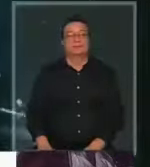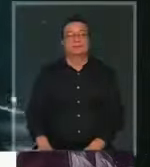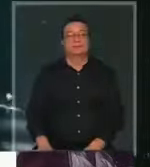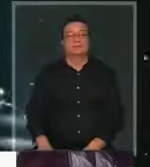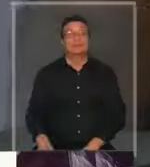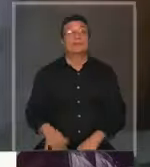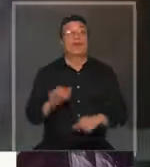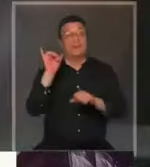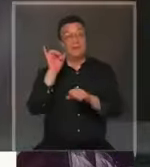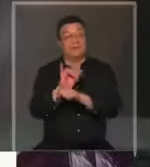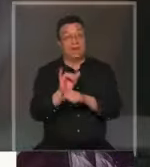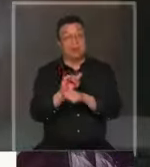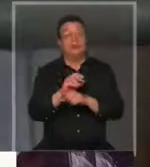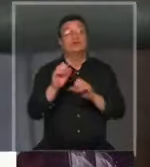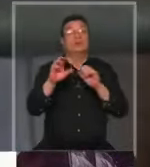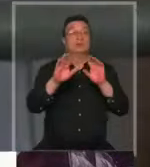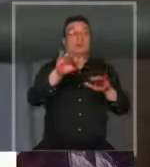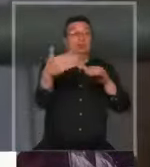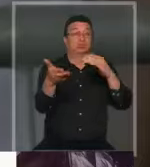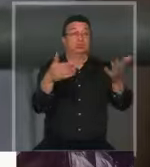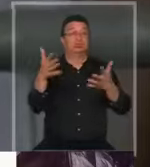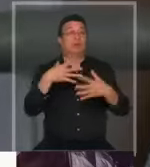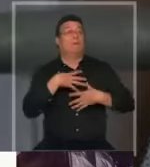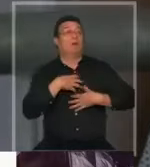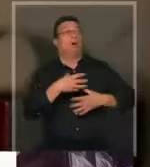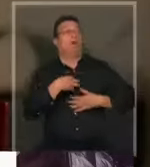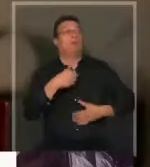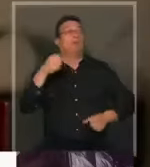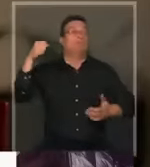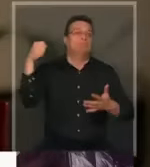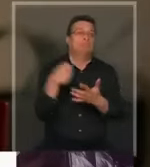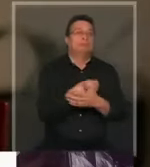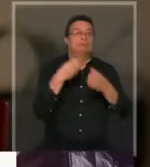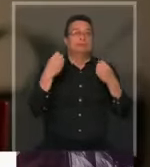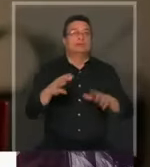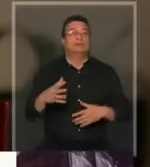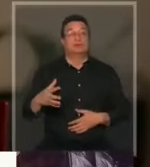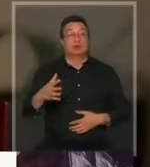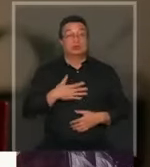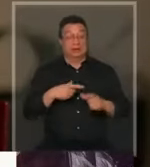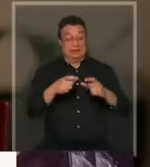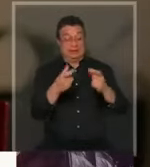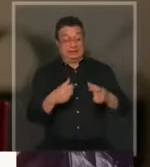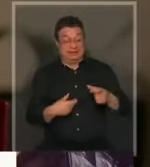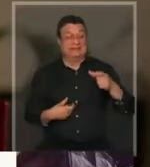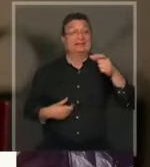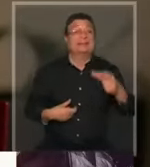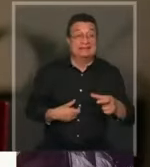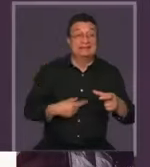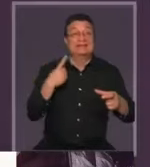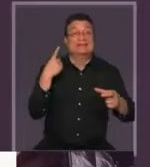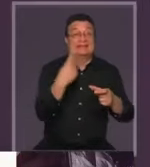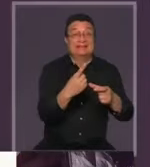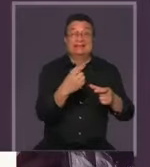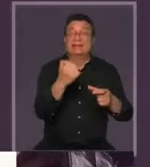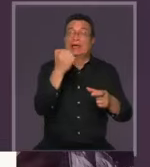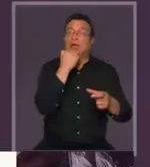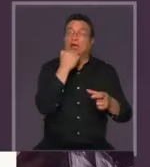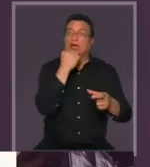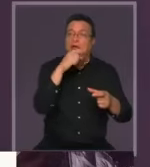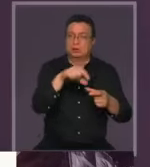Un fraude que engañó a cientos de fanáticos y acabó con sus sueños. Intento poner mi entrada y sale un error.